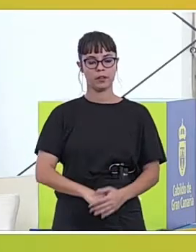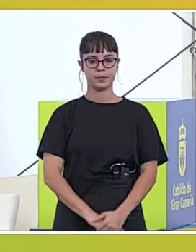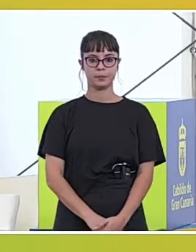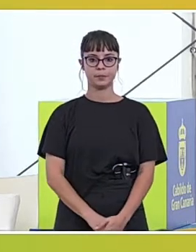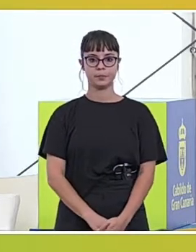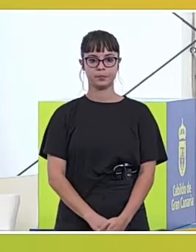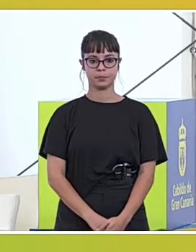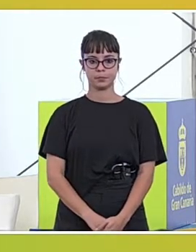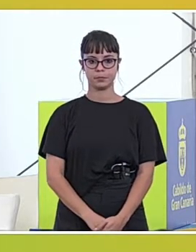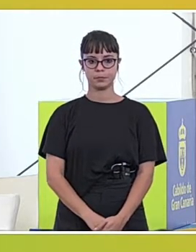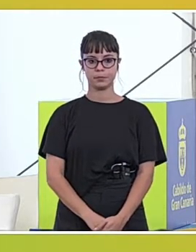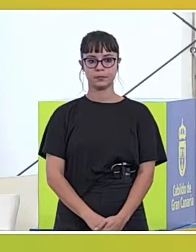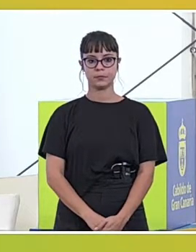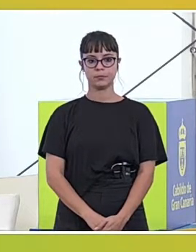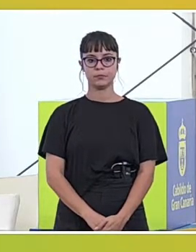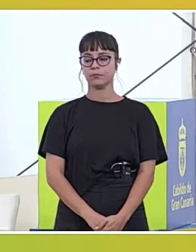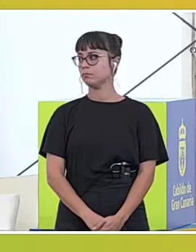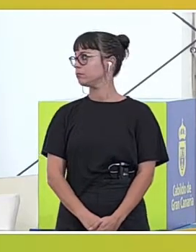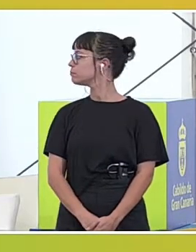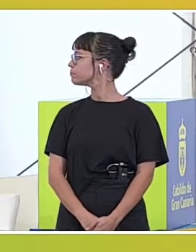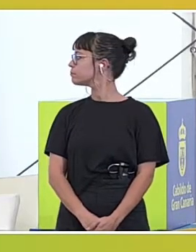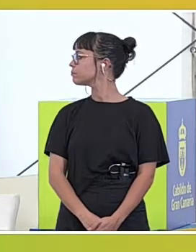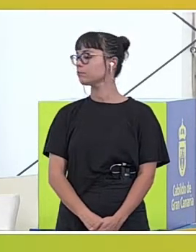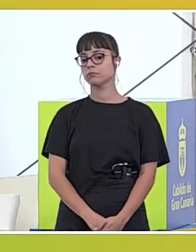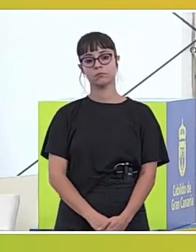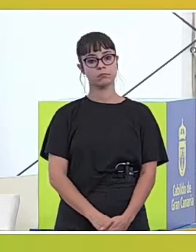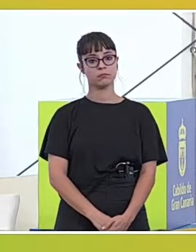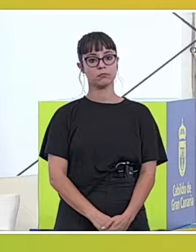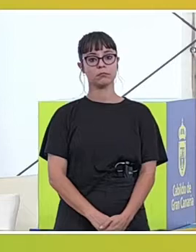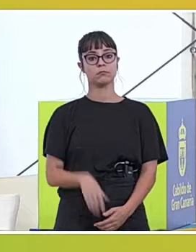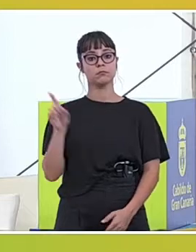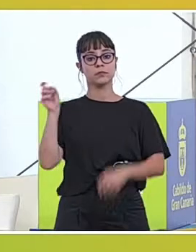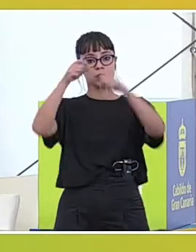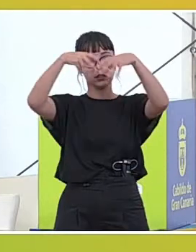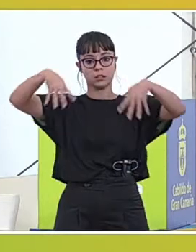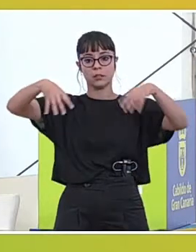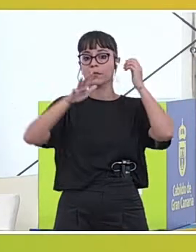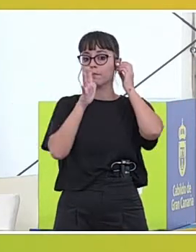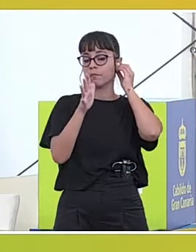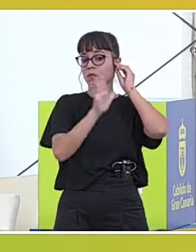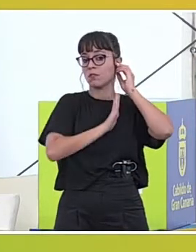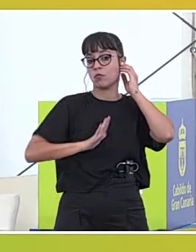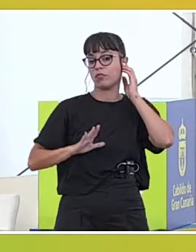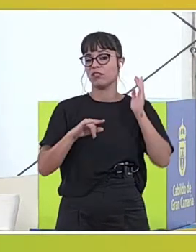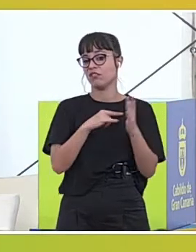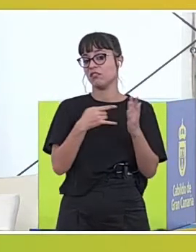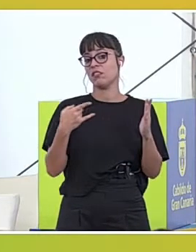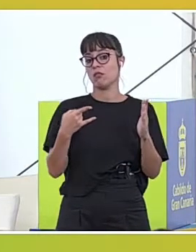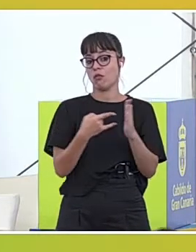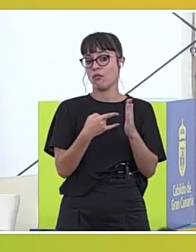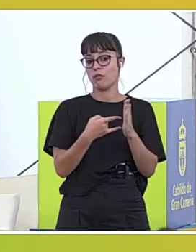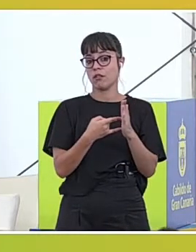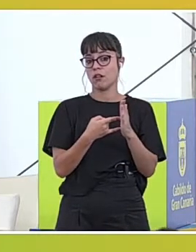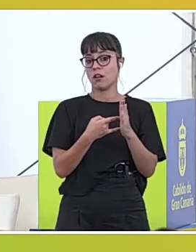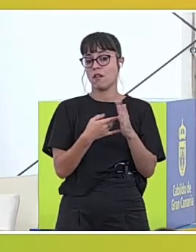Aquí tenemos un diagrama de flujo porque hasta ahora, hoy en día, no hay ninguna tecnología lo